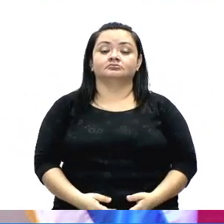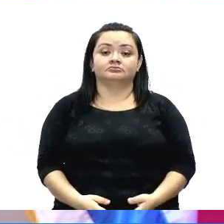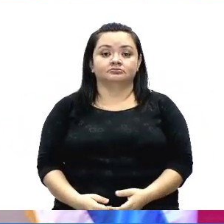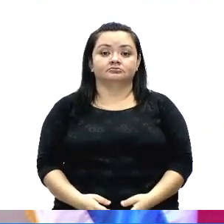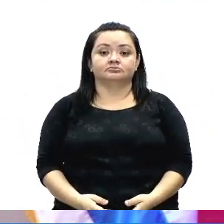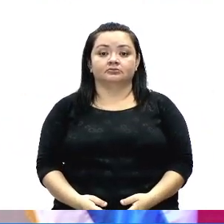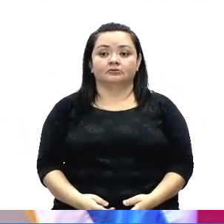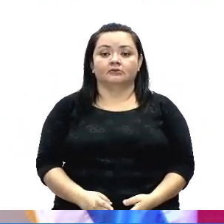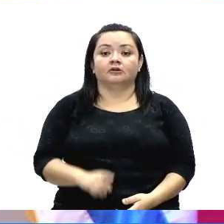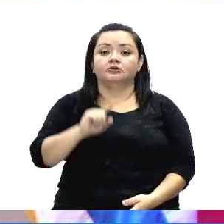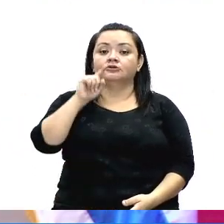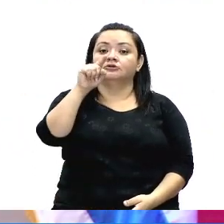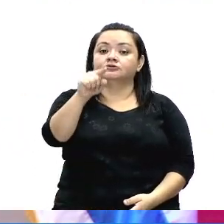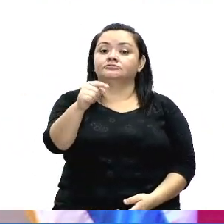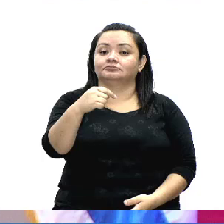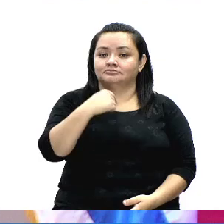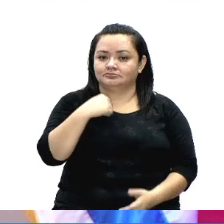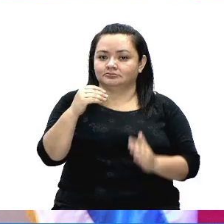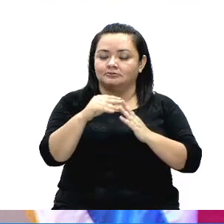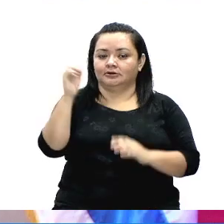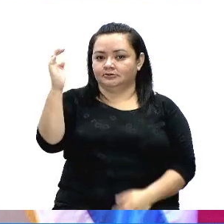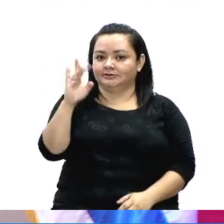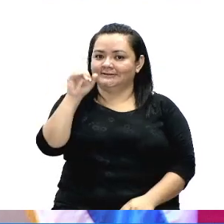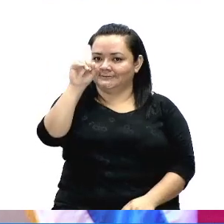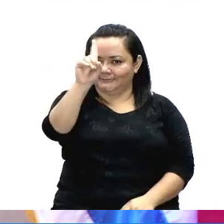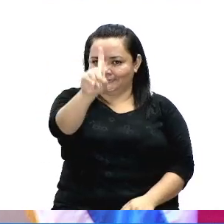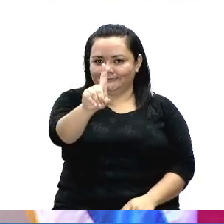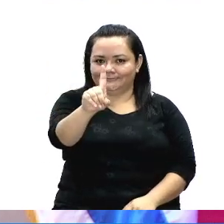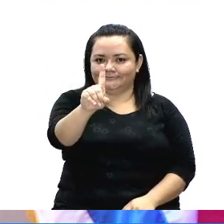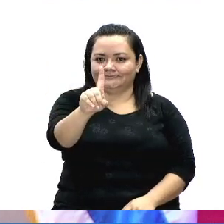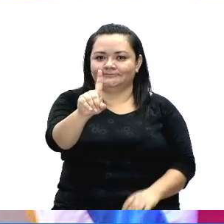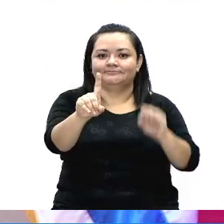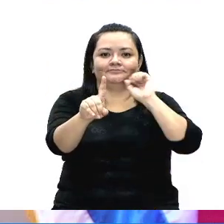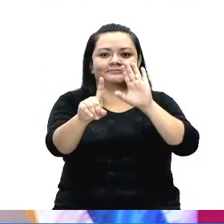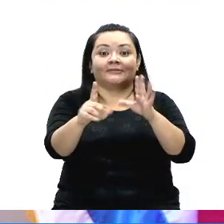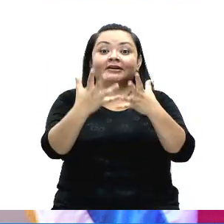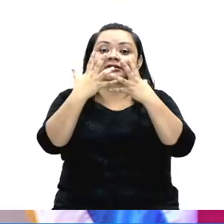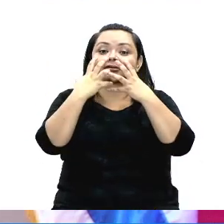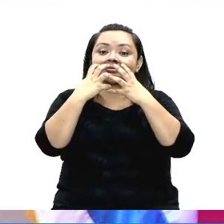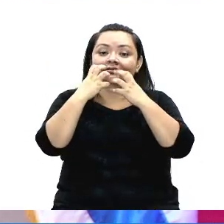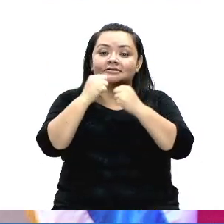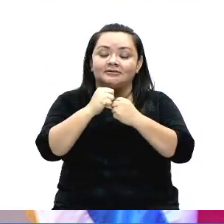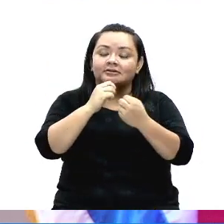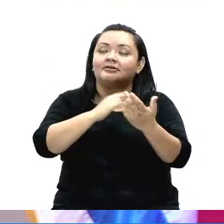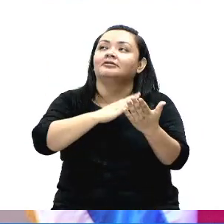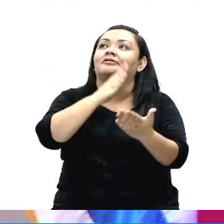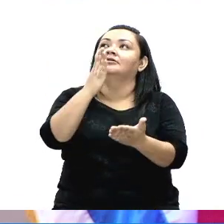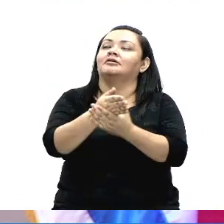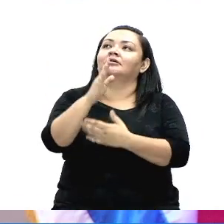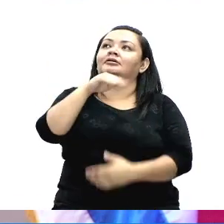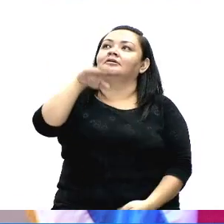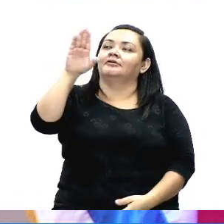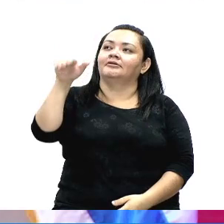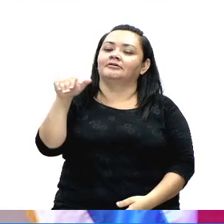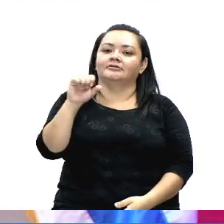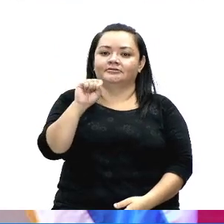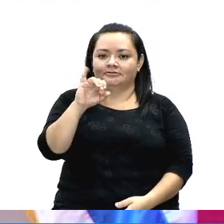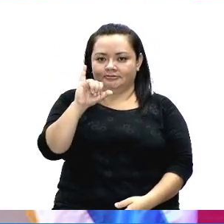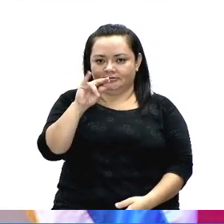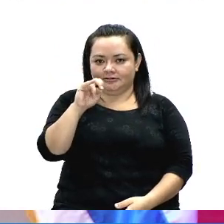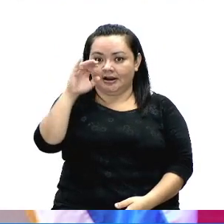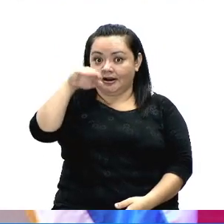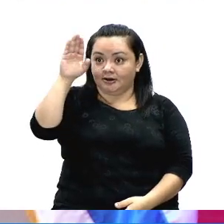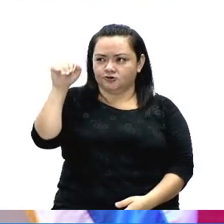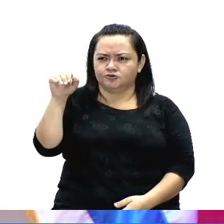dios a usted ya mí nos está diciendo número uno te quiero llevar al sinaí a ese